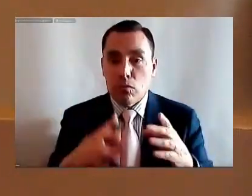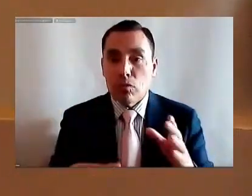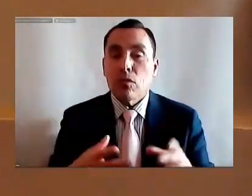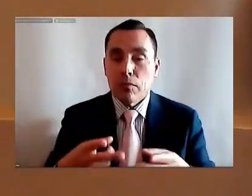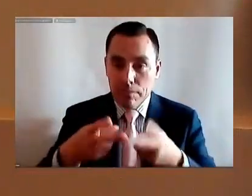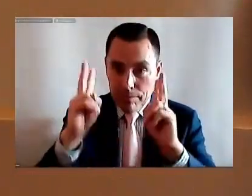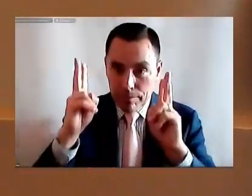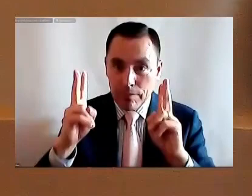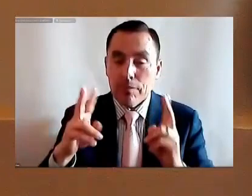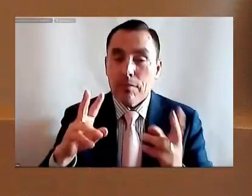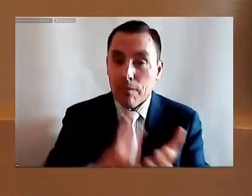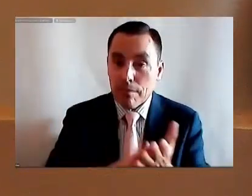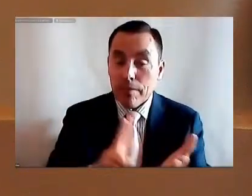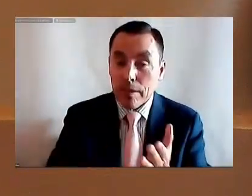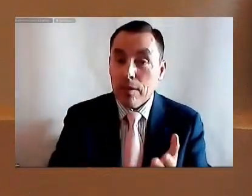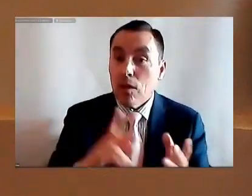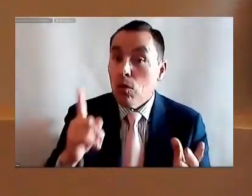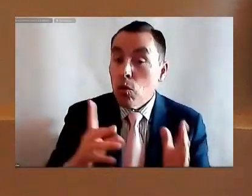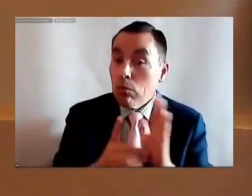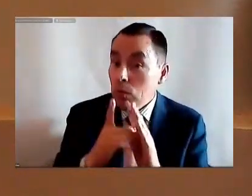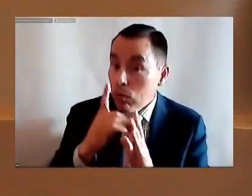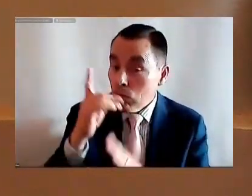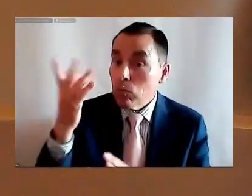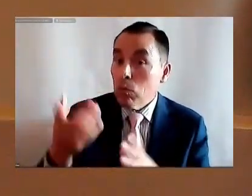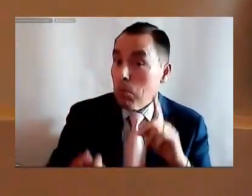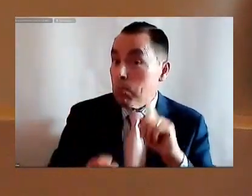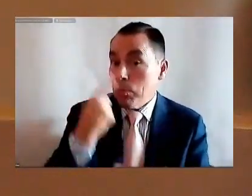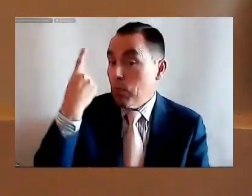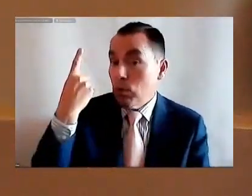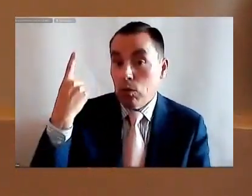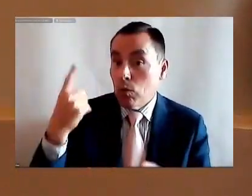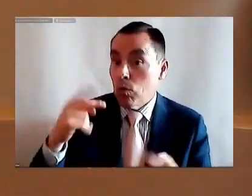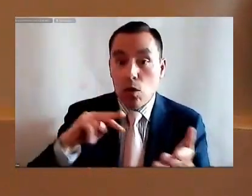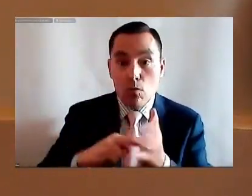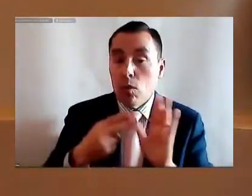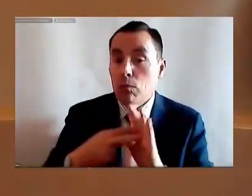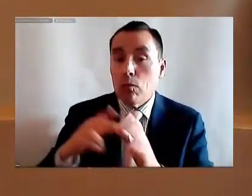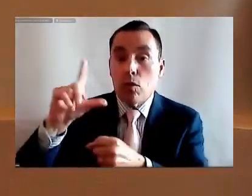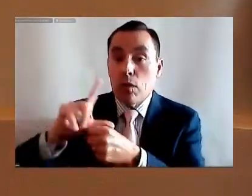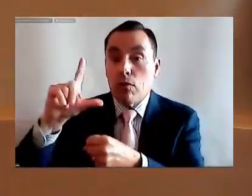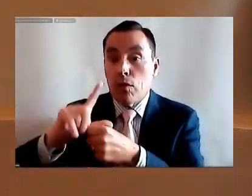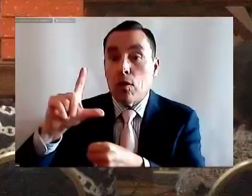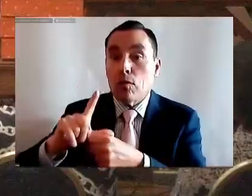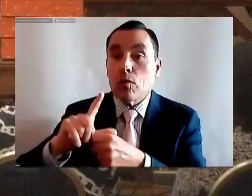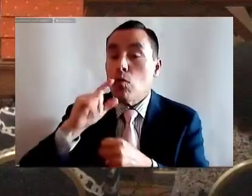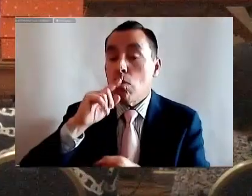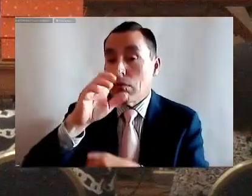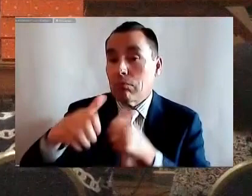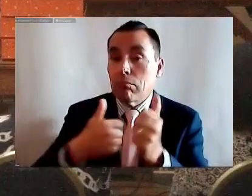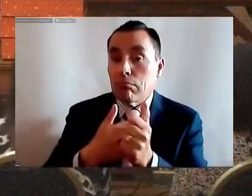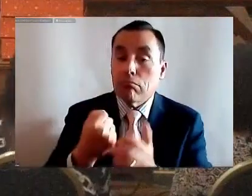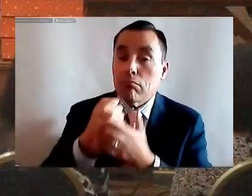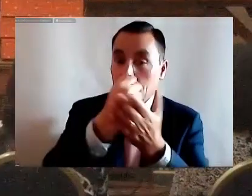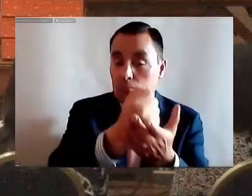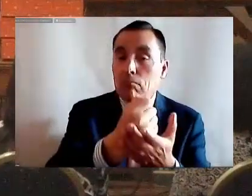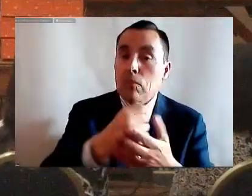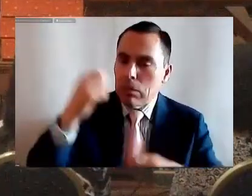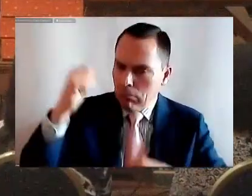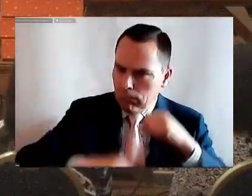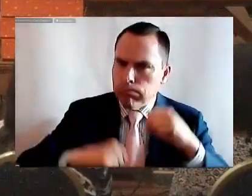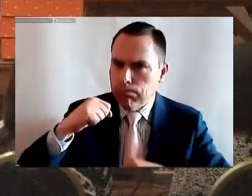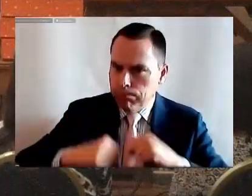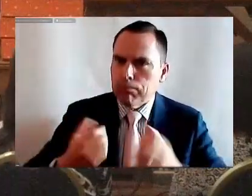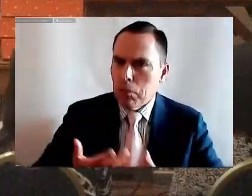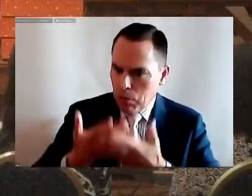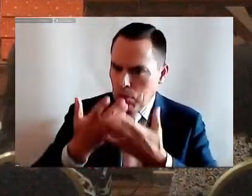Si vamos a ser un país desarrollado, el primer mundo, bueno, no es un problema el derecho laboral, al contrario, es un aporte, va a mejorar la productividad. Entonces, es bien